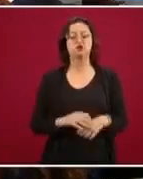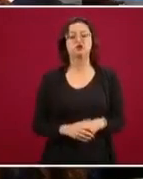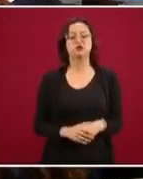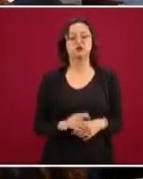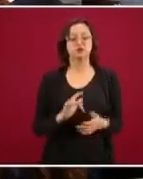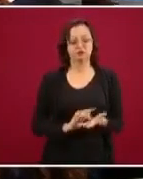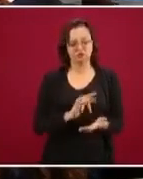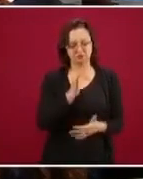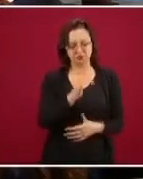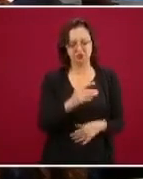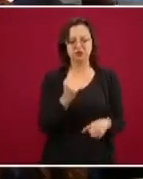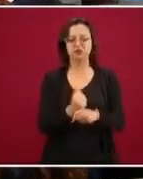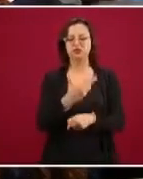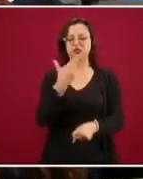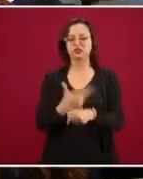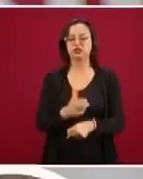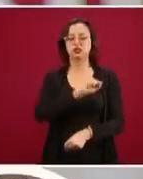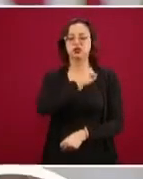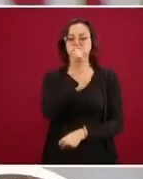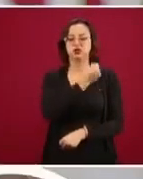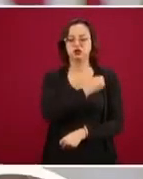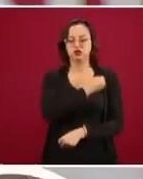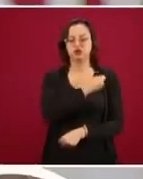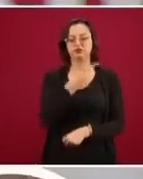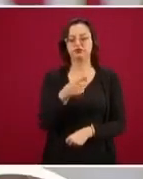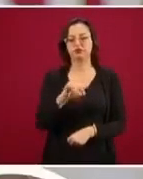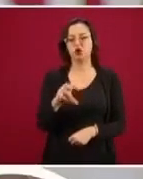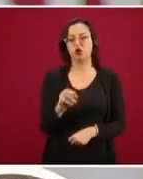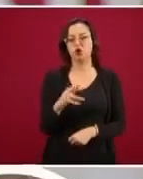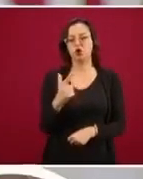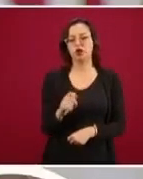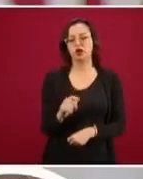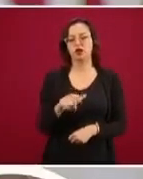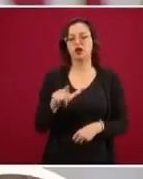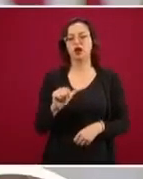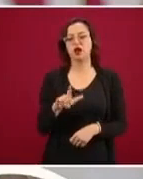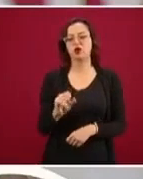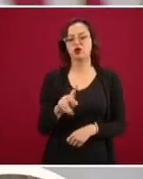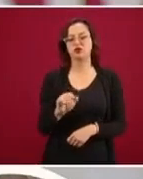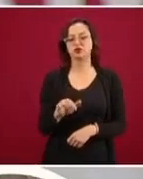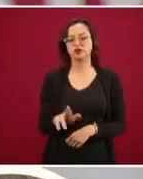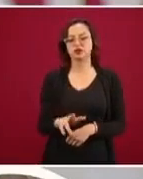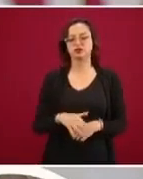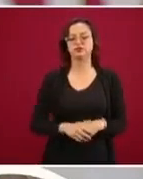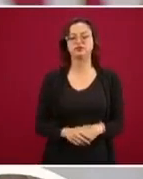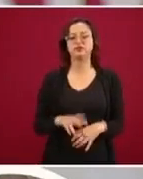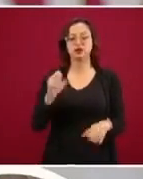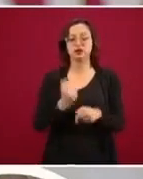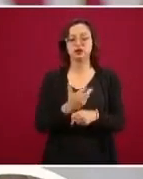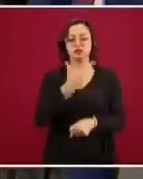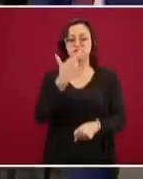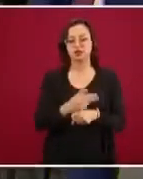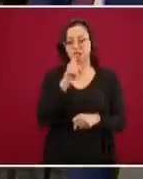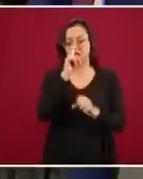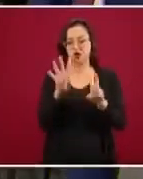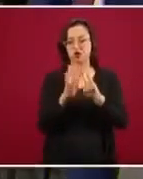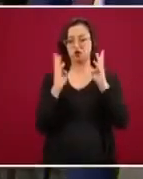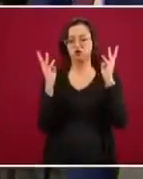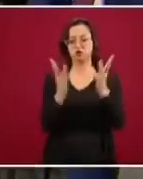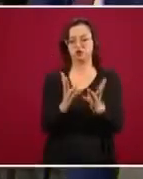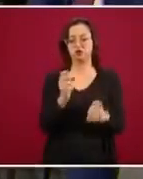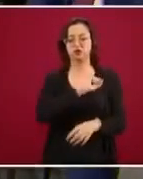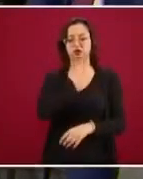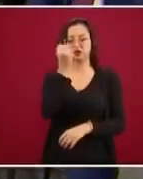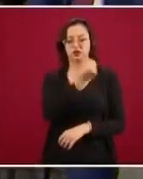al secretario de salud doctor jorge al concert varela al secretario del consejo de salubridad general doctor jose